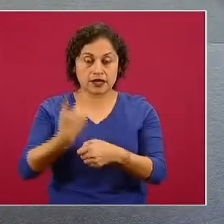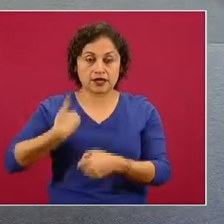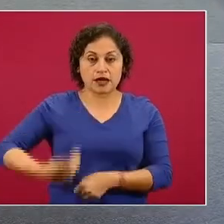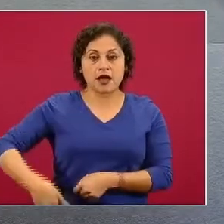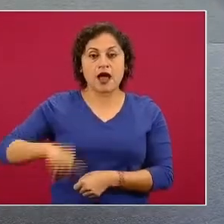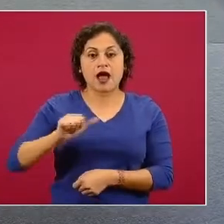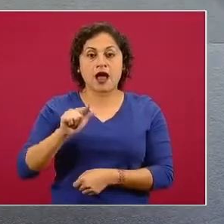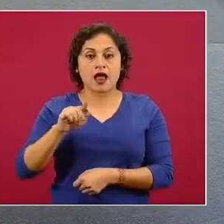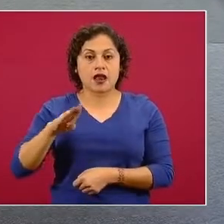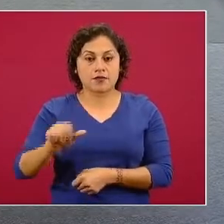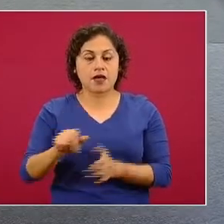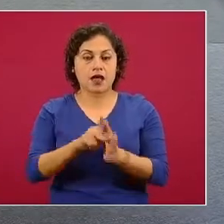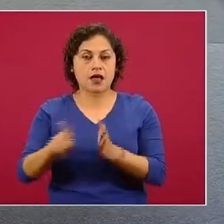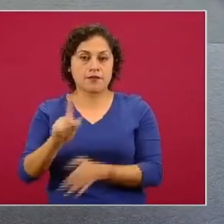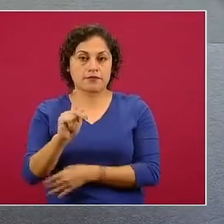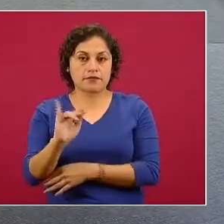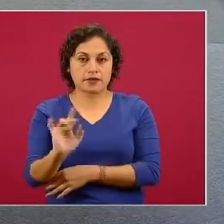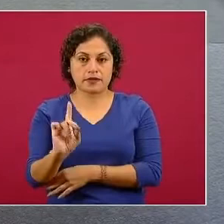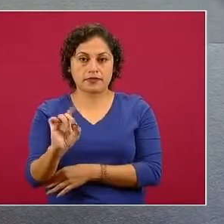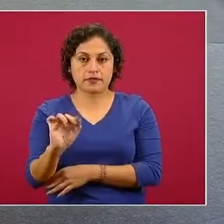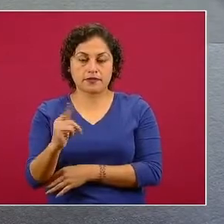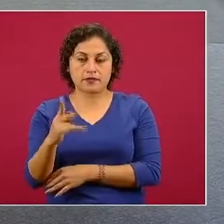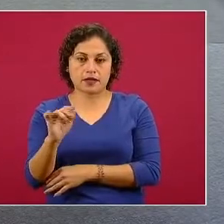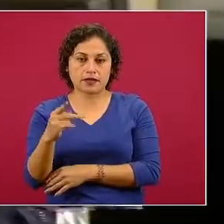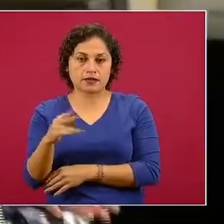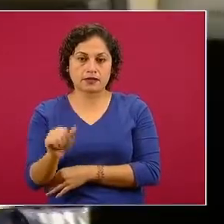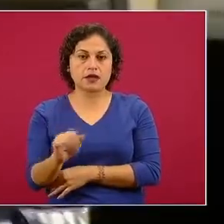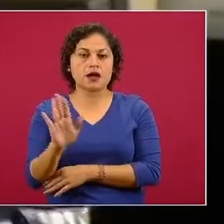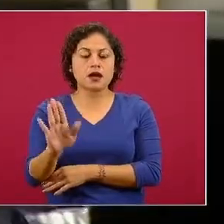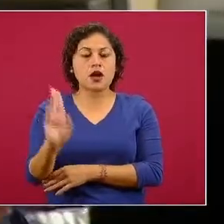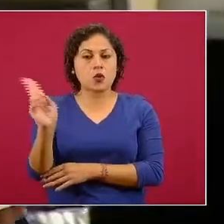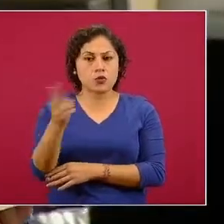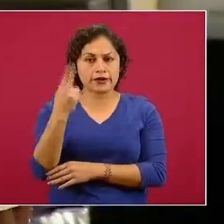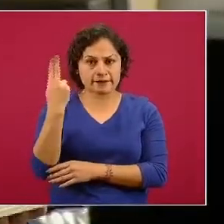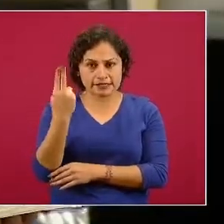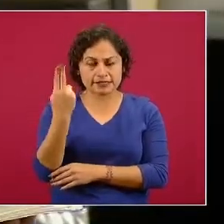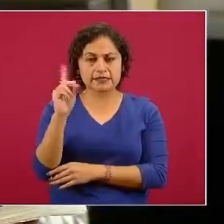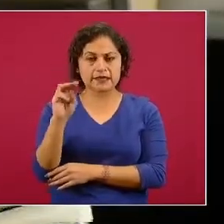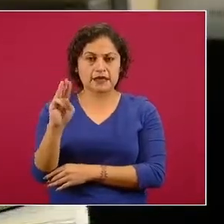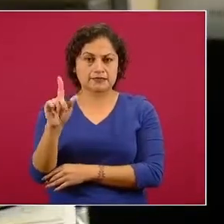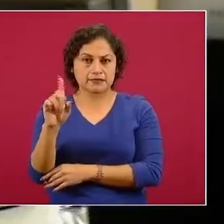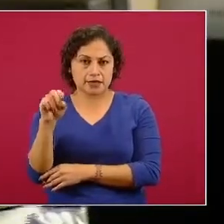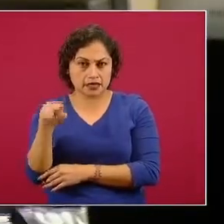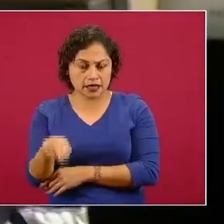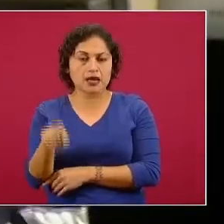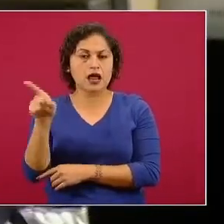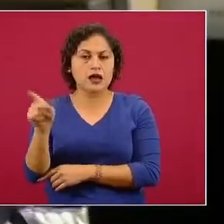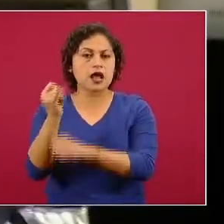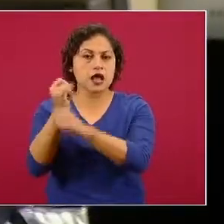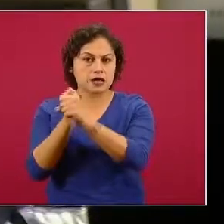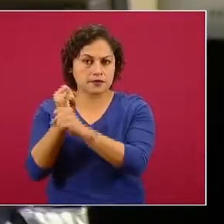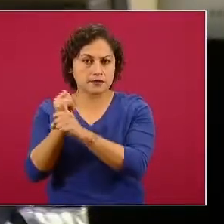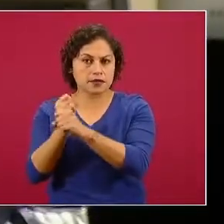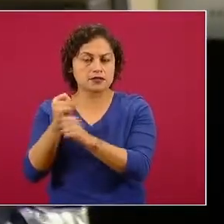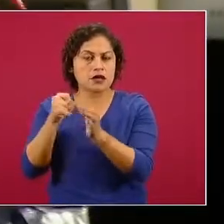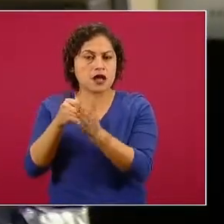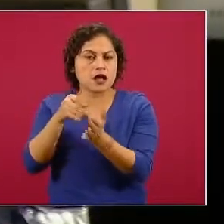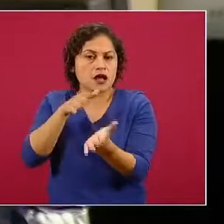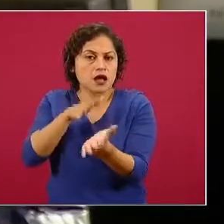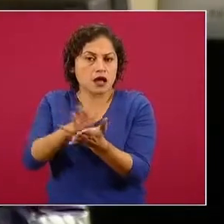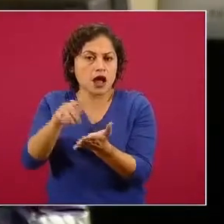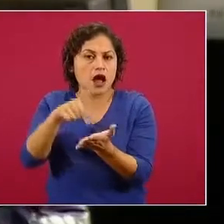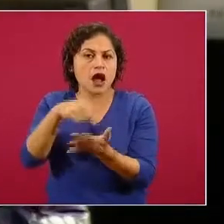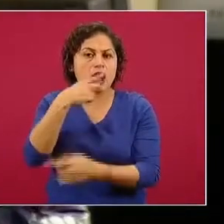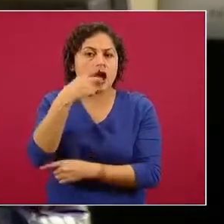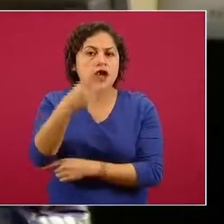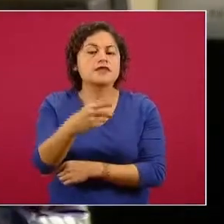Página. Hay un estudio científico de la Universidad de Milán y de Siena en el que se publica que el virus